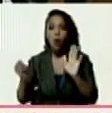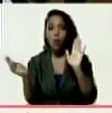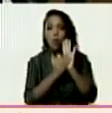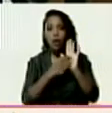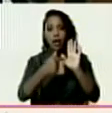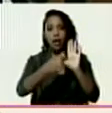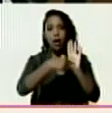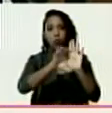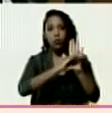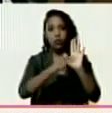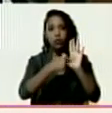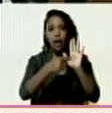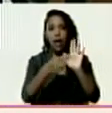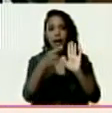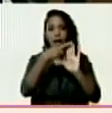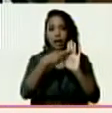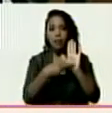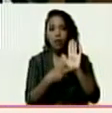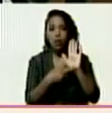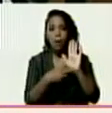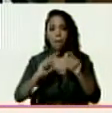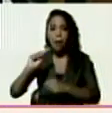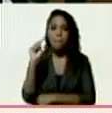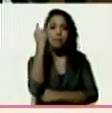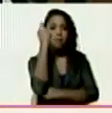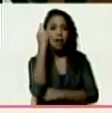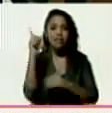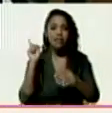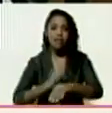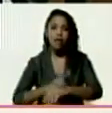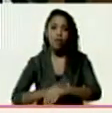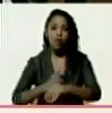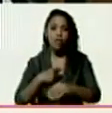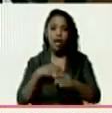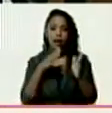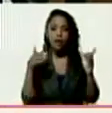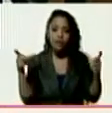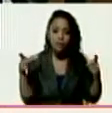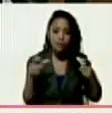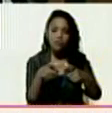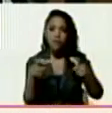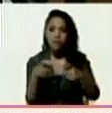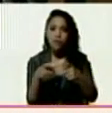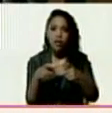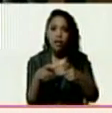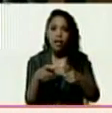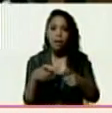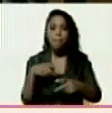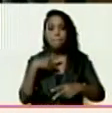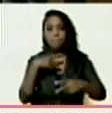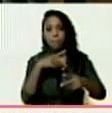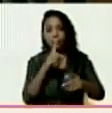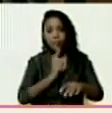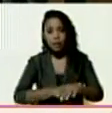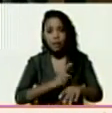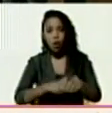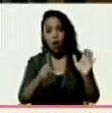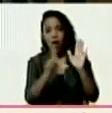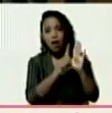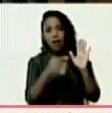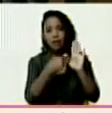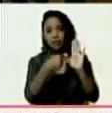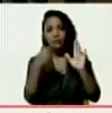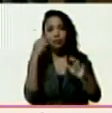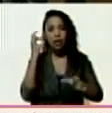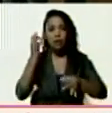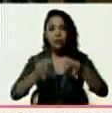Constitución y el reglamento para el primer periodo de sesiones del periodo legislativo, tal